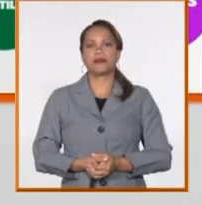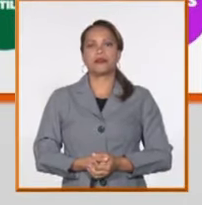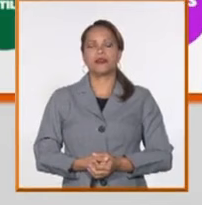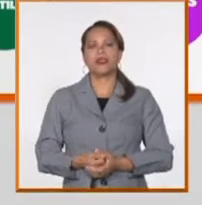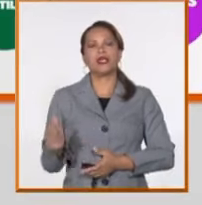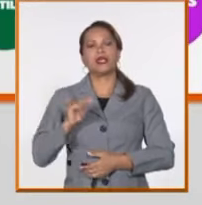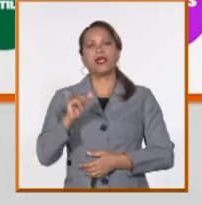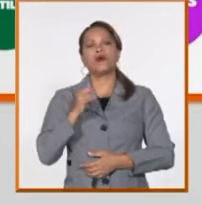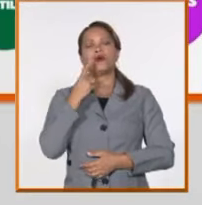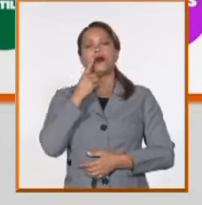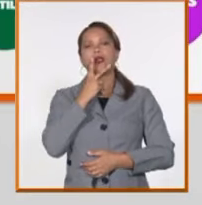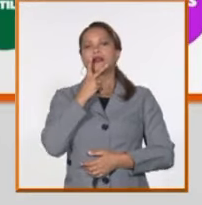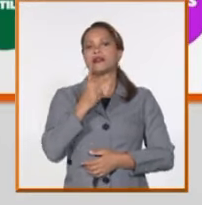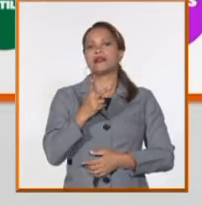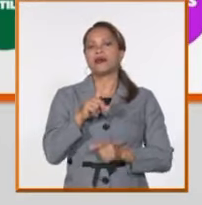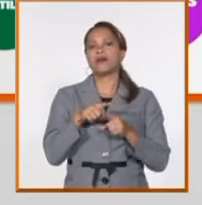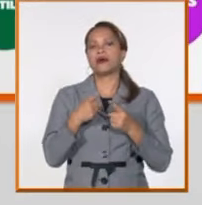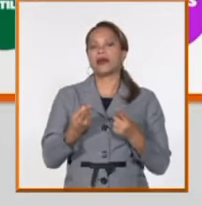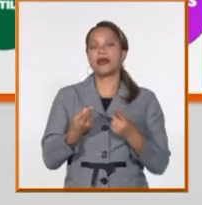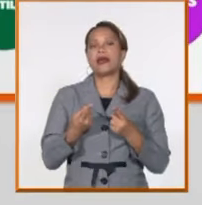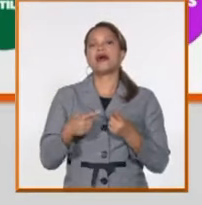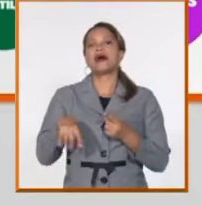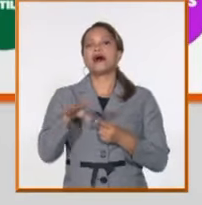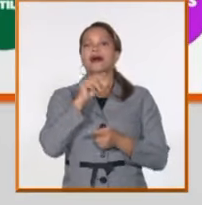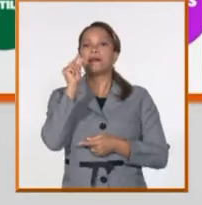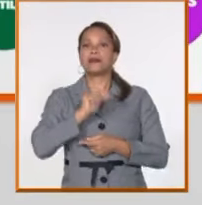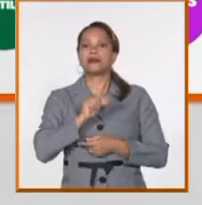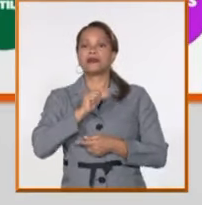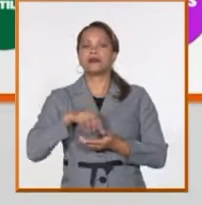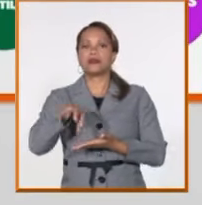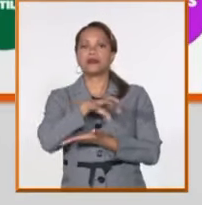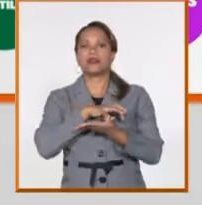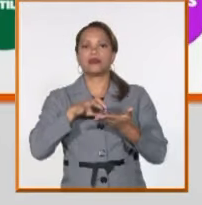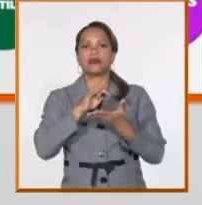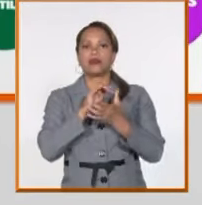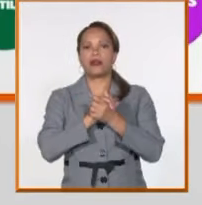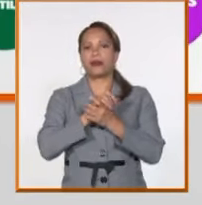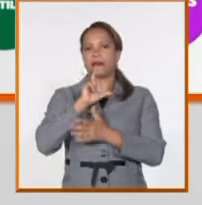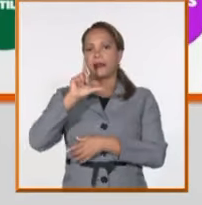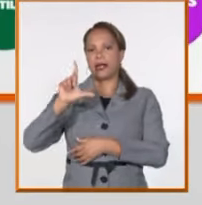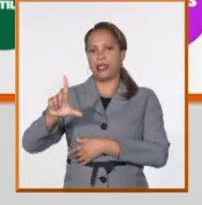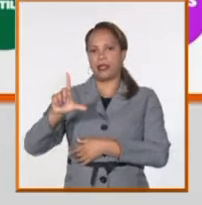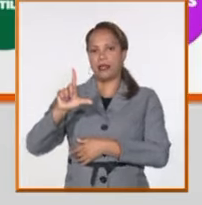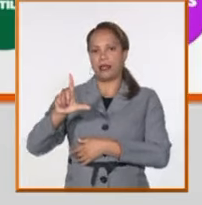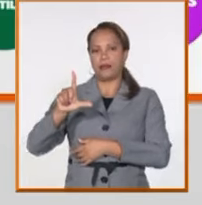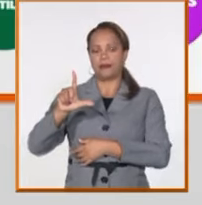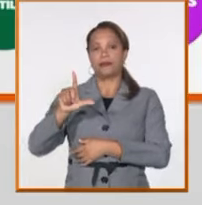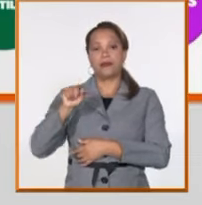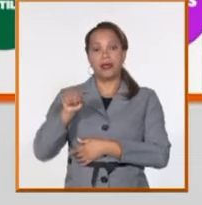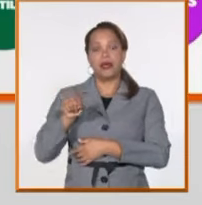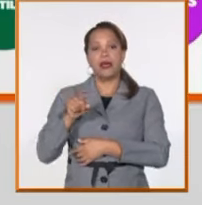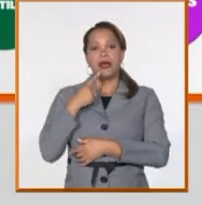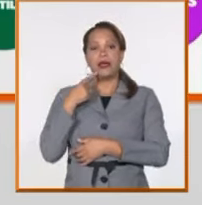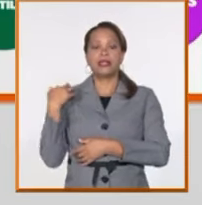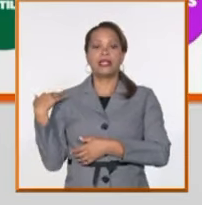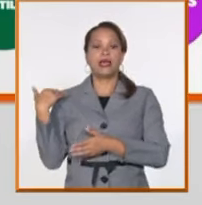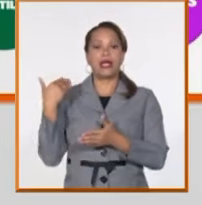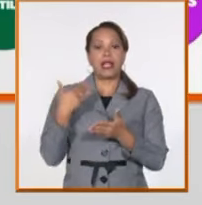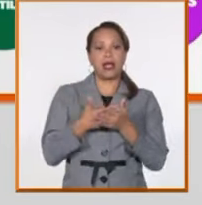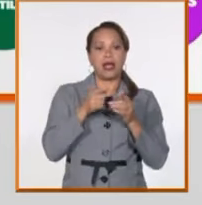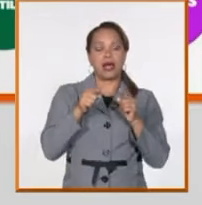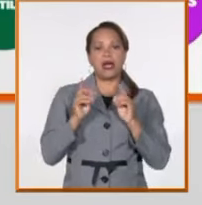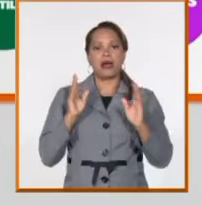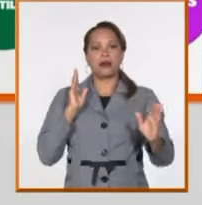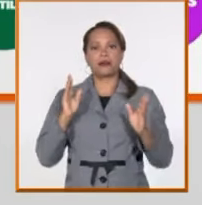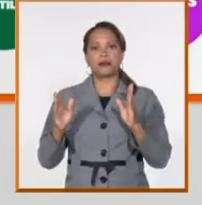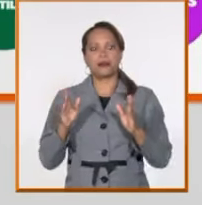prestamos especial atención a los usuarios de la zona especial de desarrollo Mariel eh Ya en lo que va de año hay